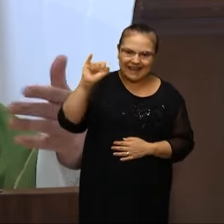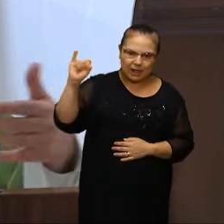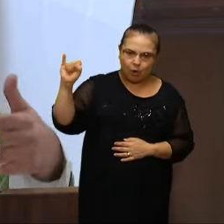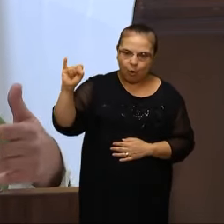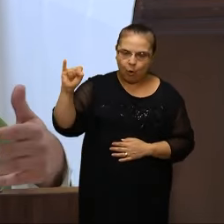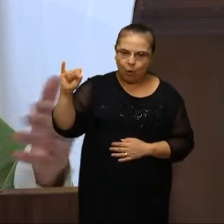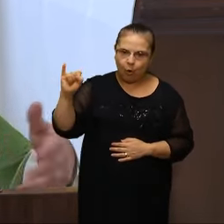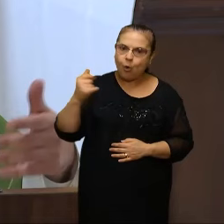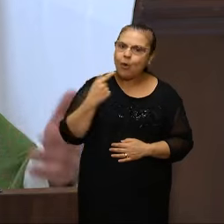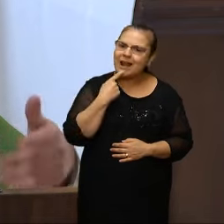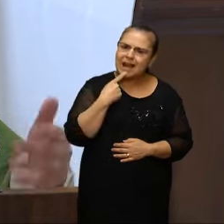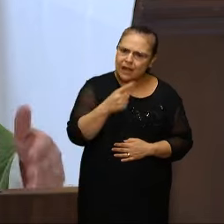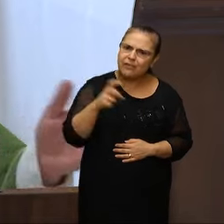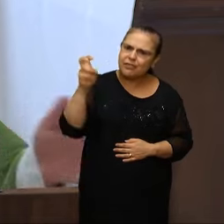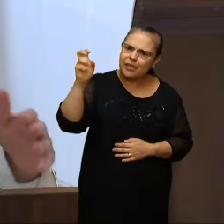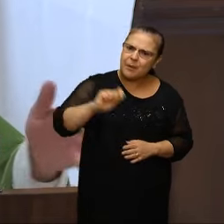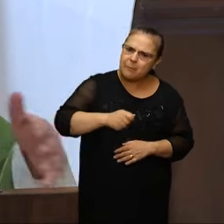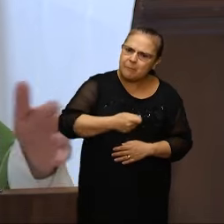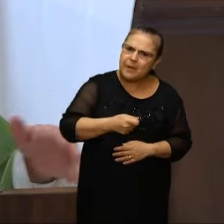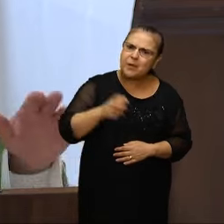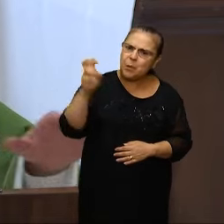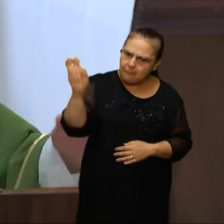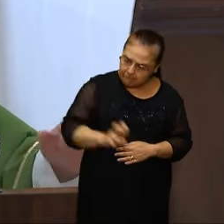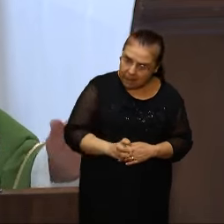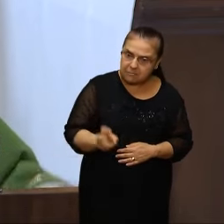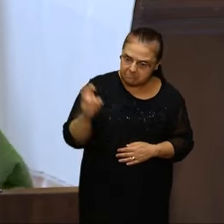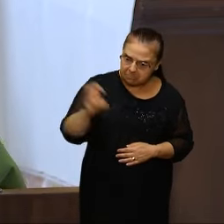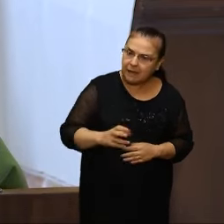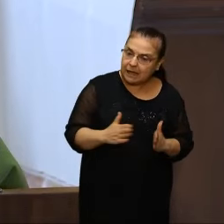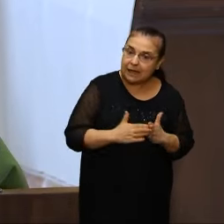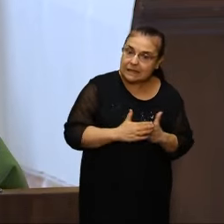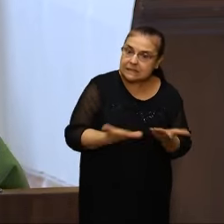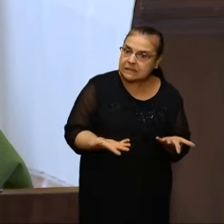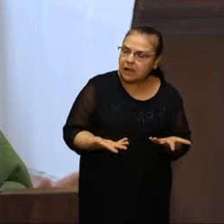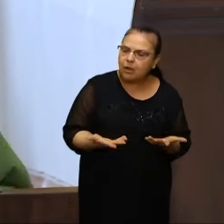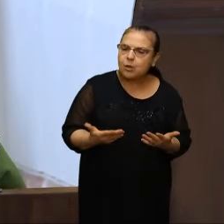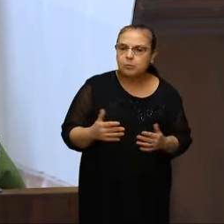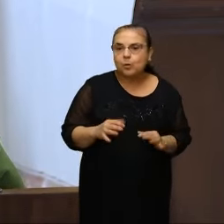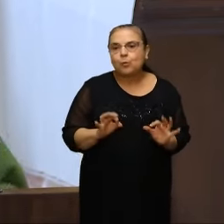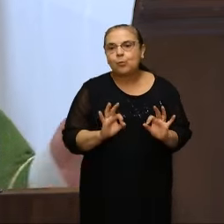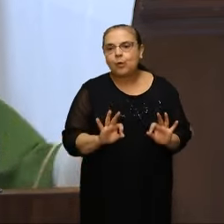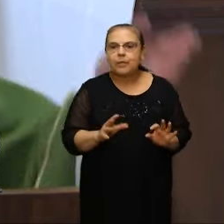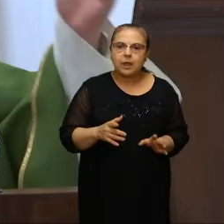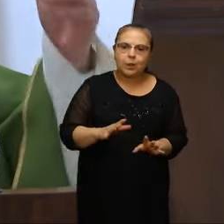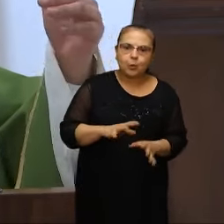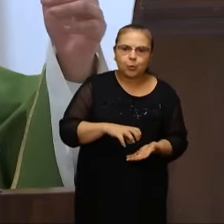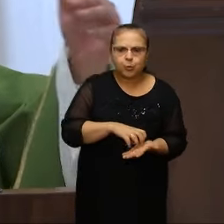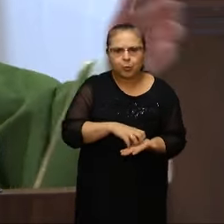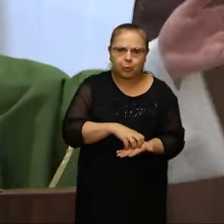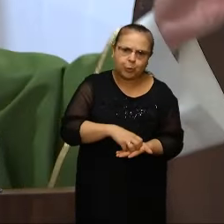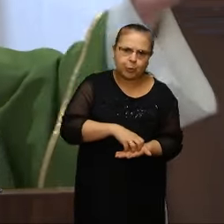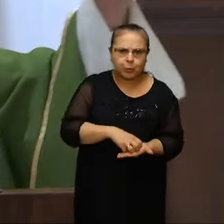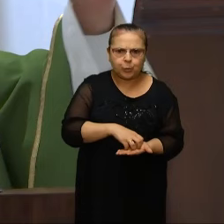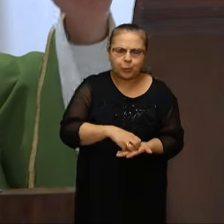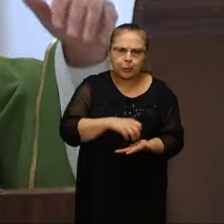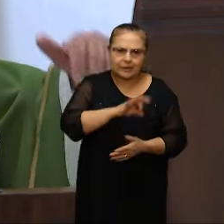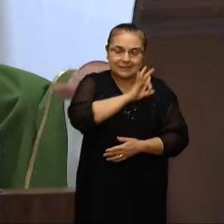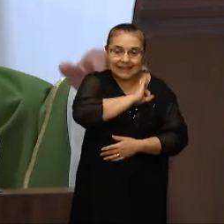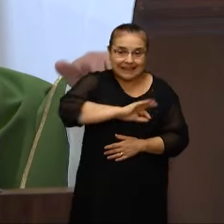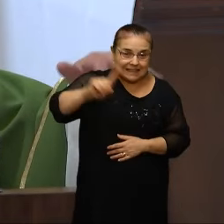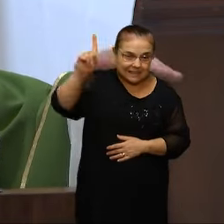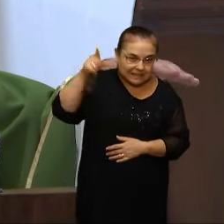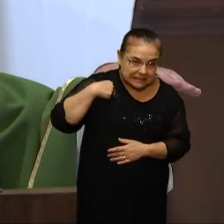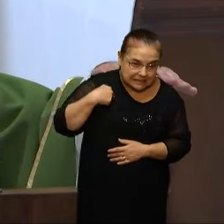dice a Pedro, anda, ven a casa, y Pedro al principio tiene su situación reacia, porque es un pagano, y es cuando el Señor